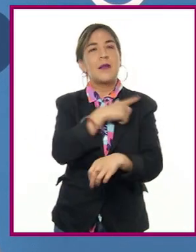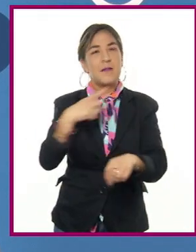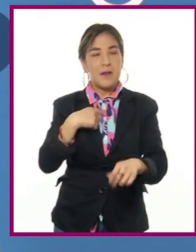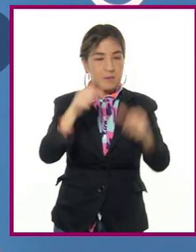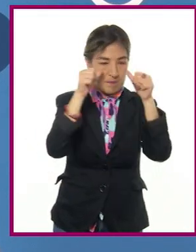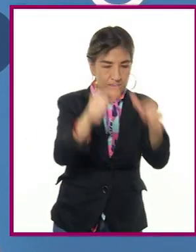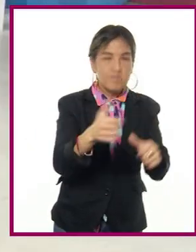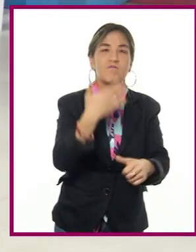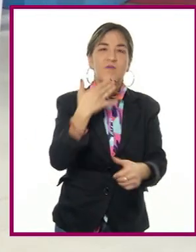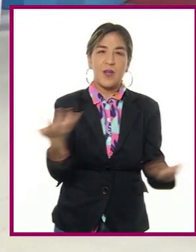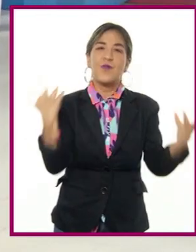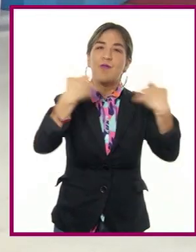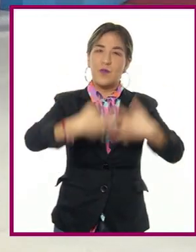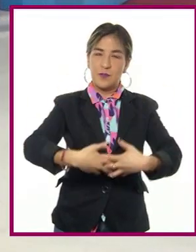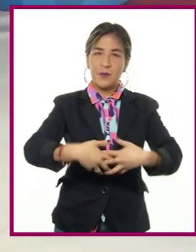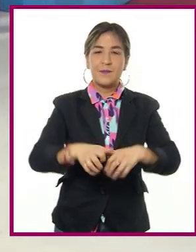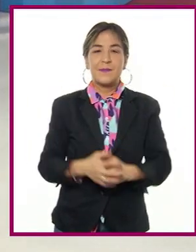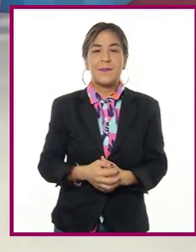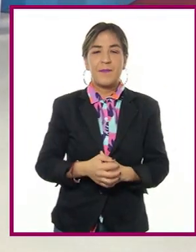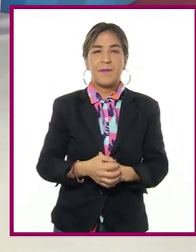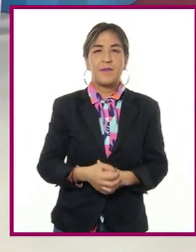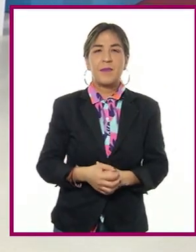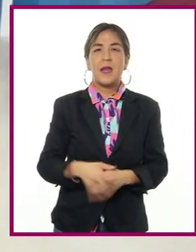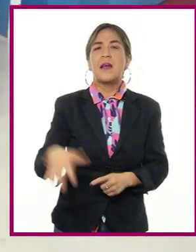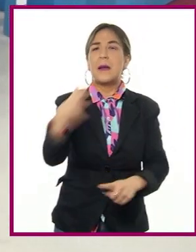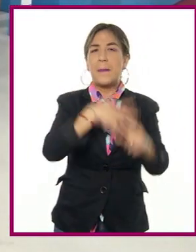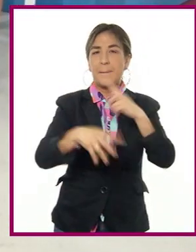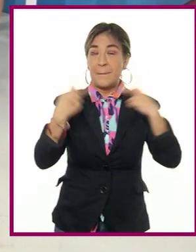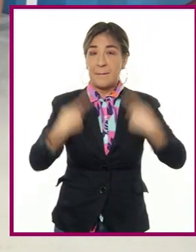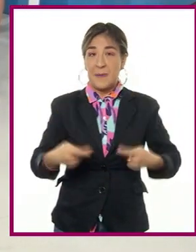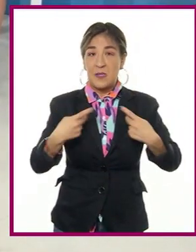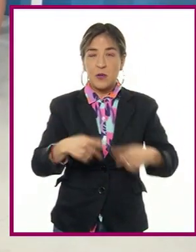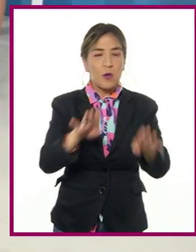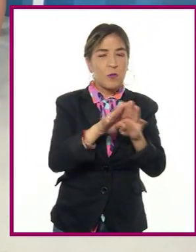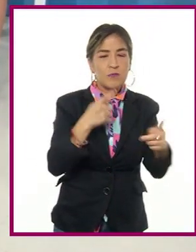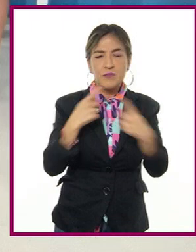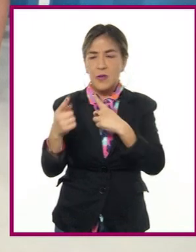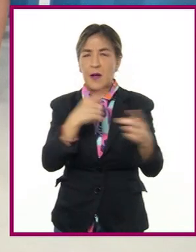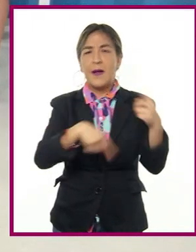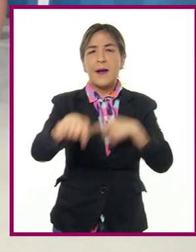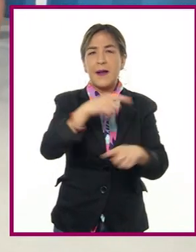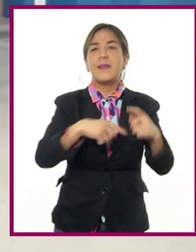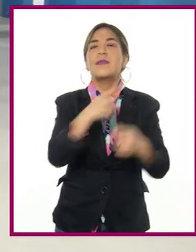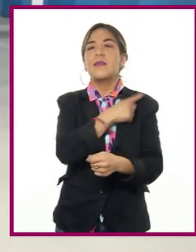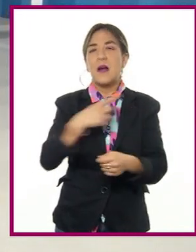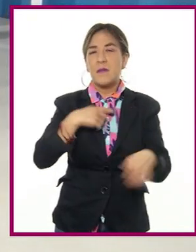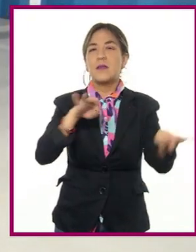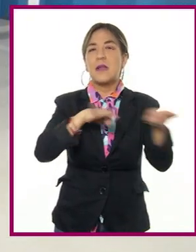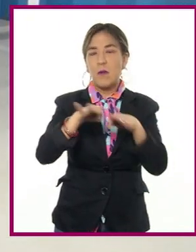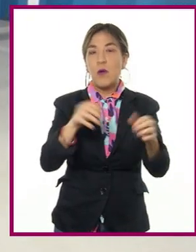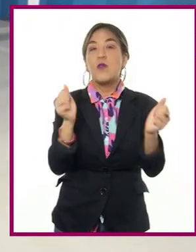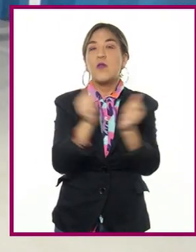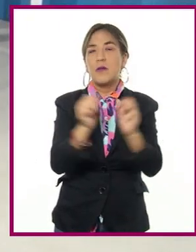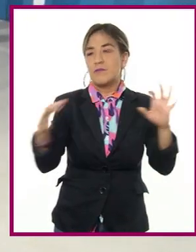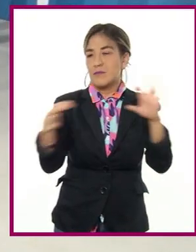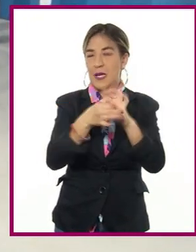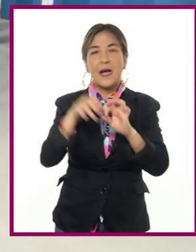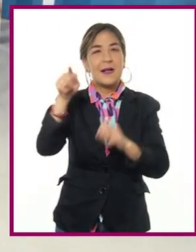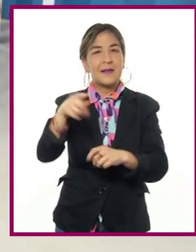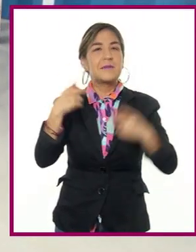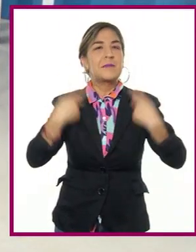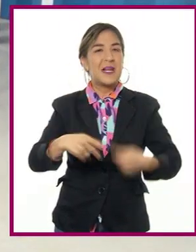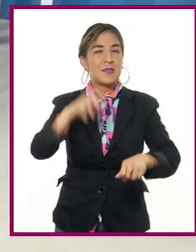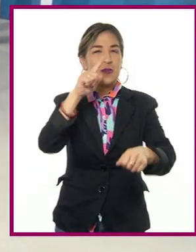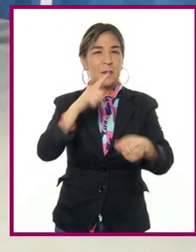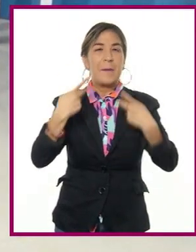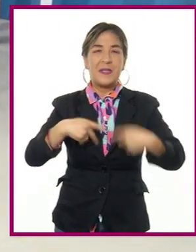de su función. En una sociedad democrática, la ciudadanía colabora con las autoridades, vigilando la